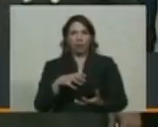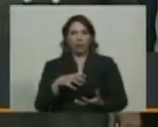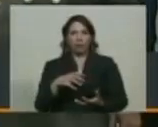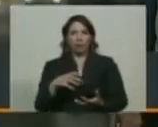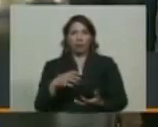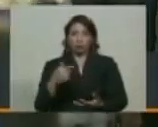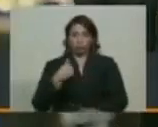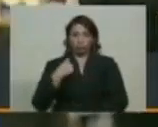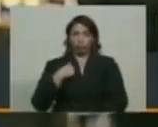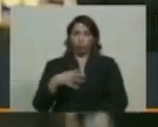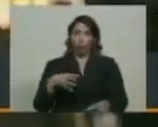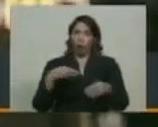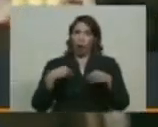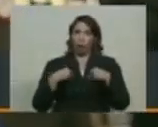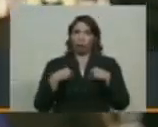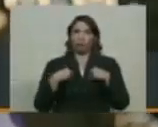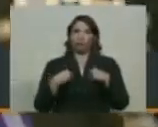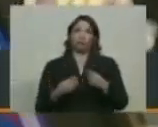enfrentar,